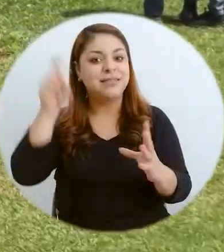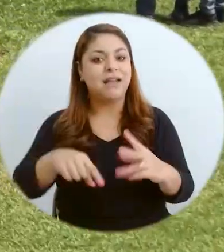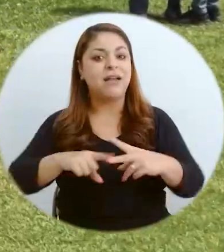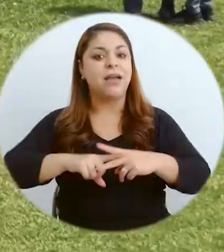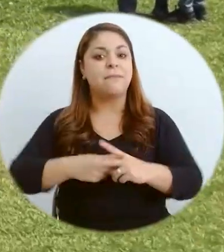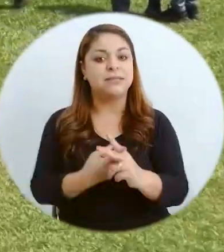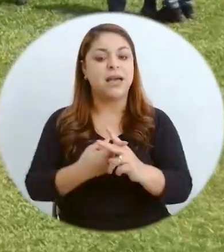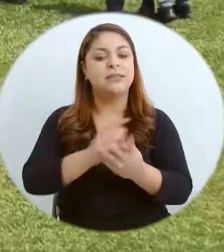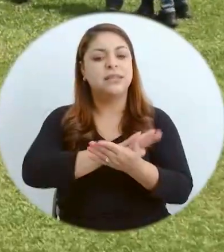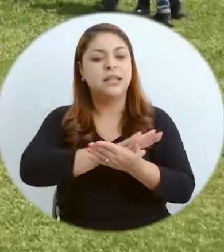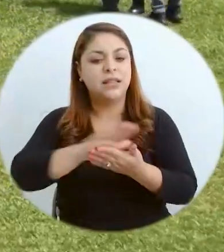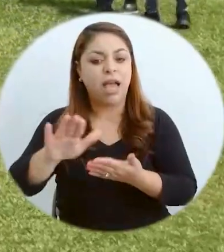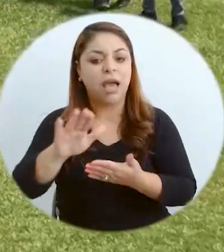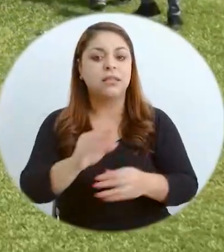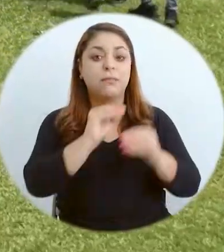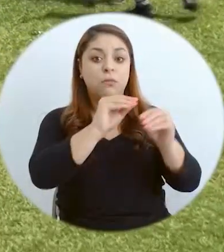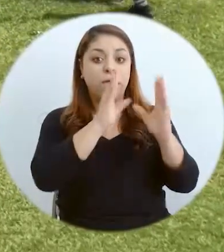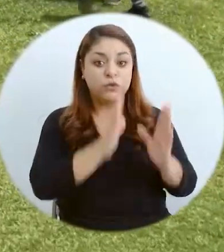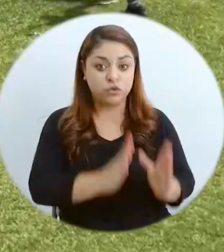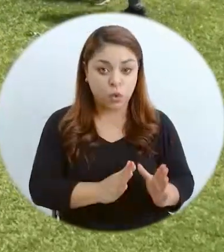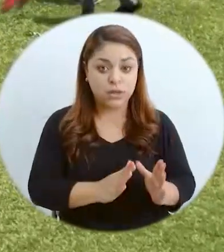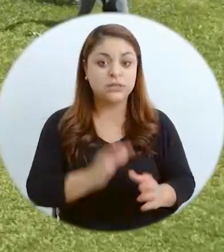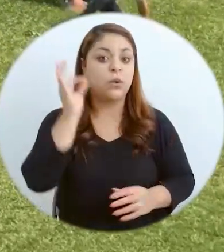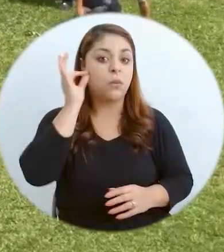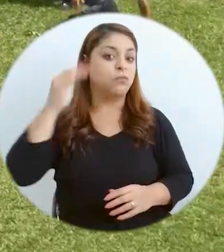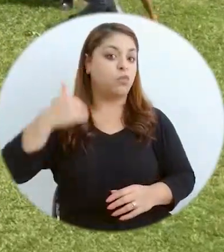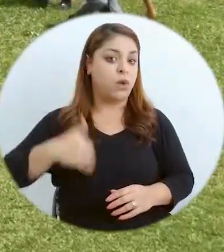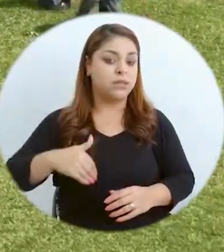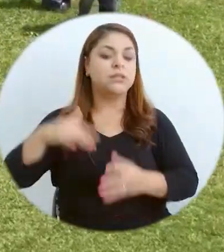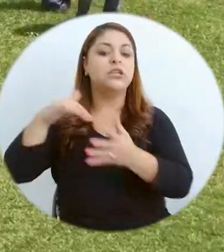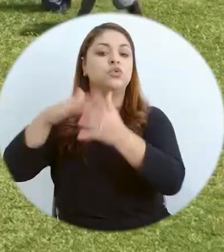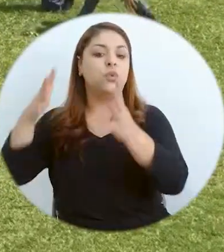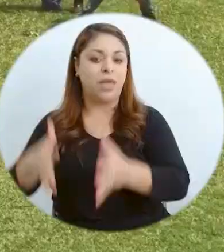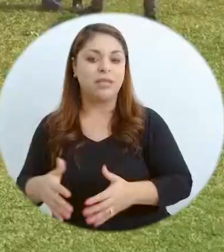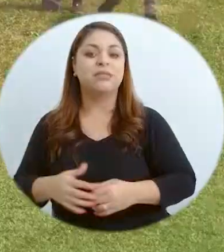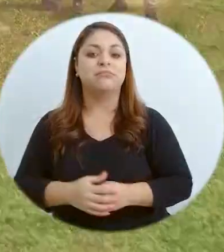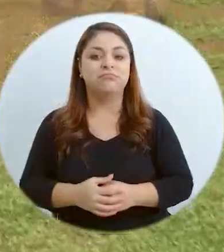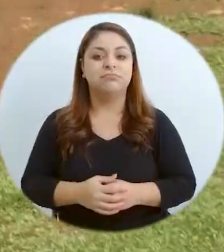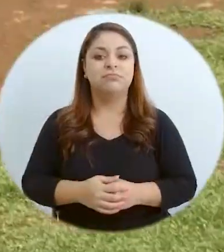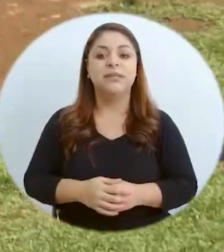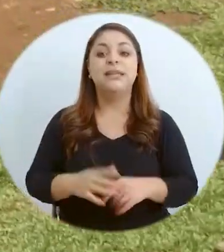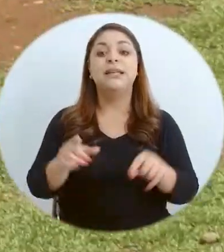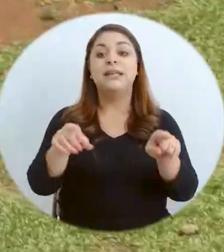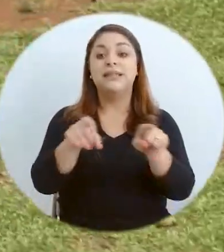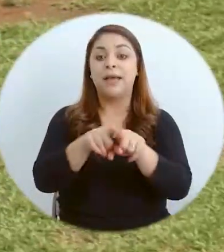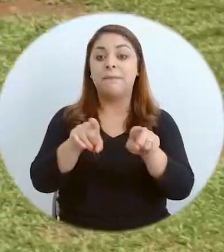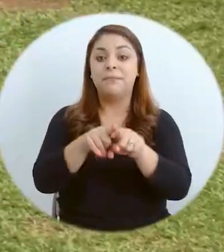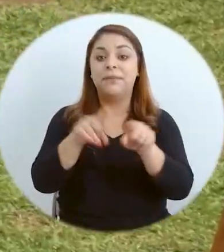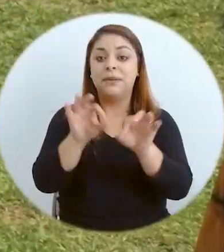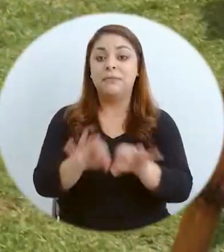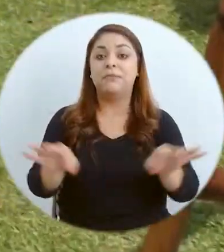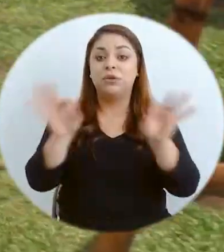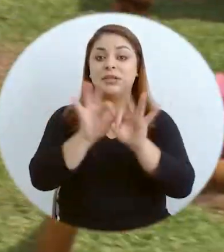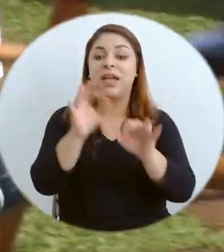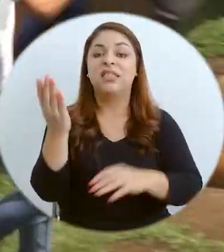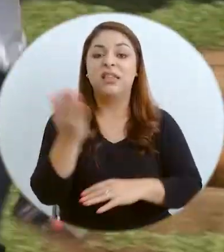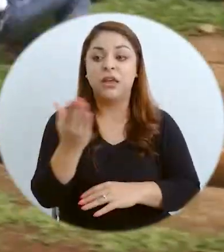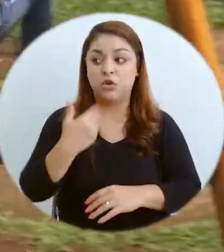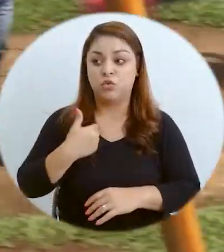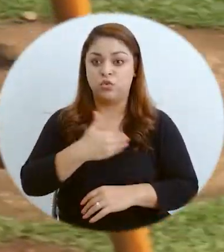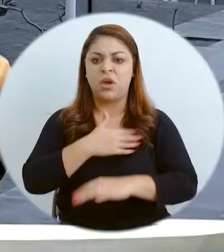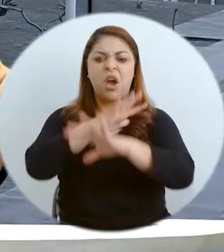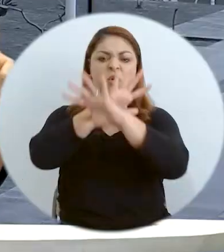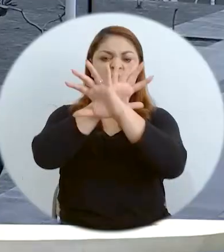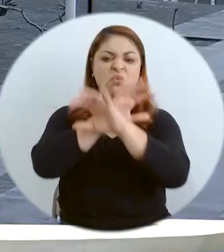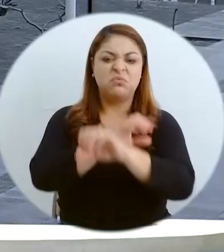la dignidad tanto de las docentes, los docentes y el estudiantado. Y muy importante lo que dijo la compañera, nos hemos